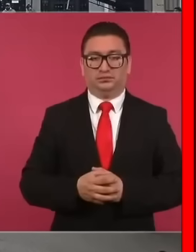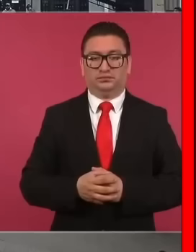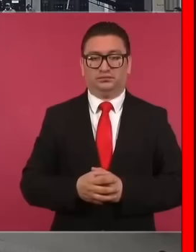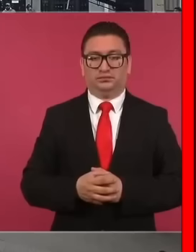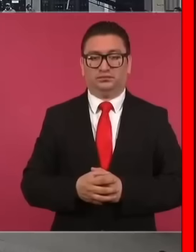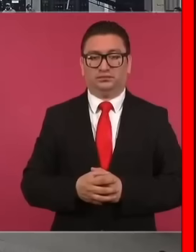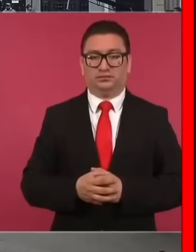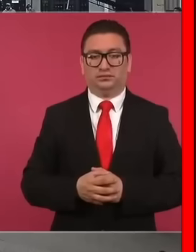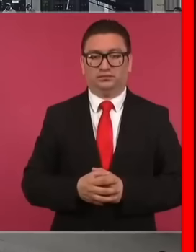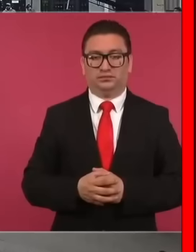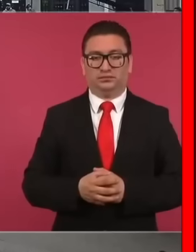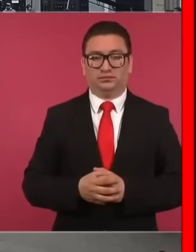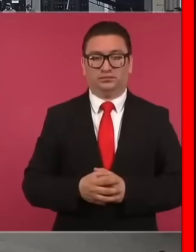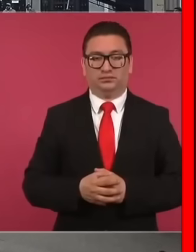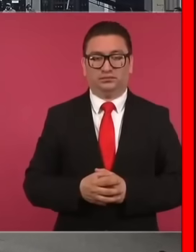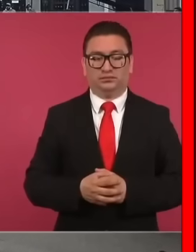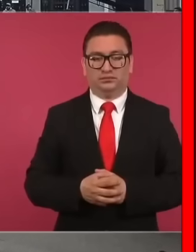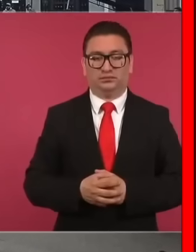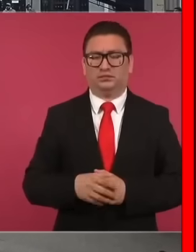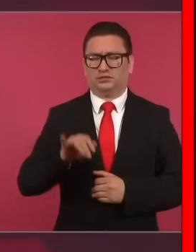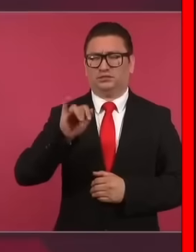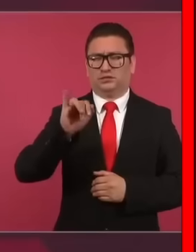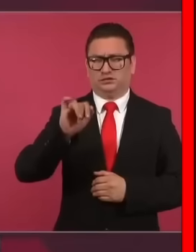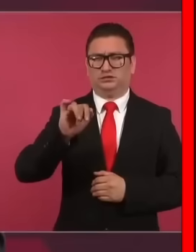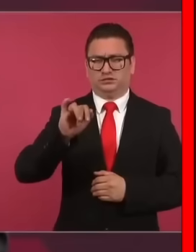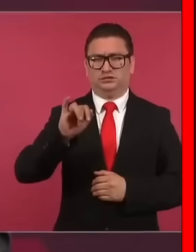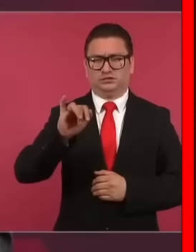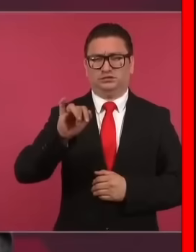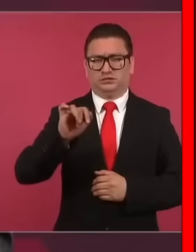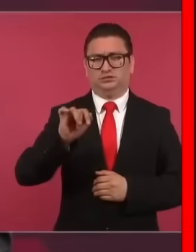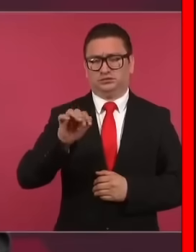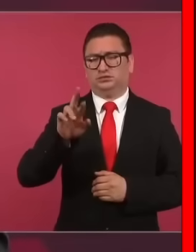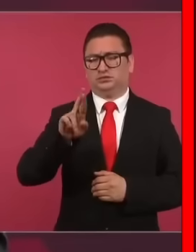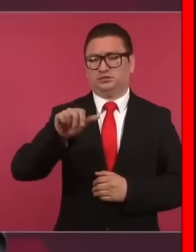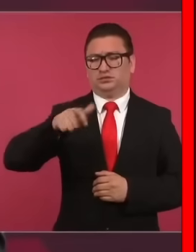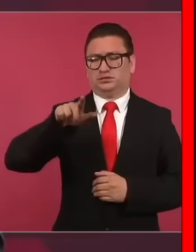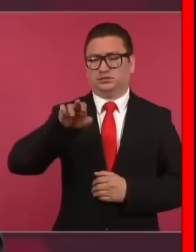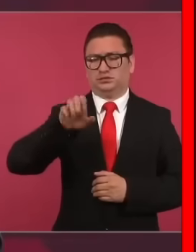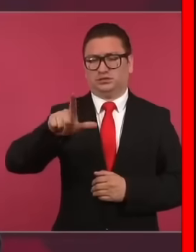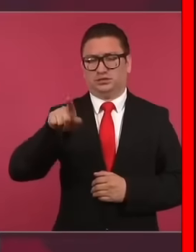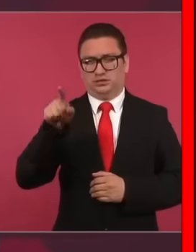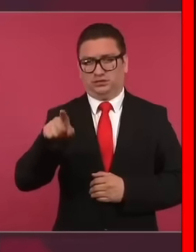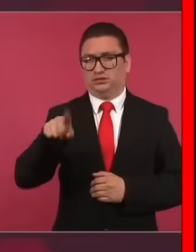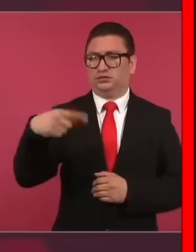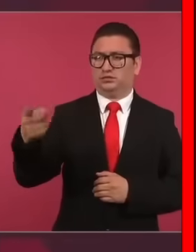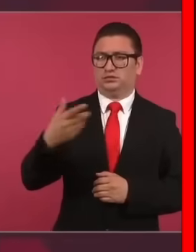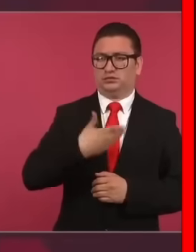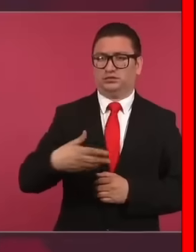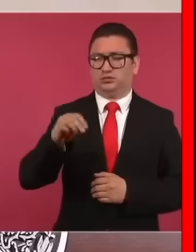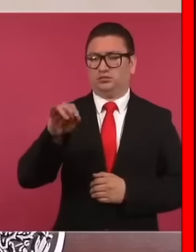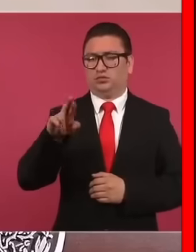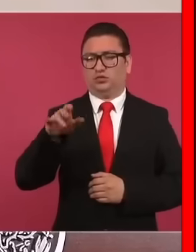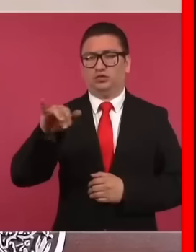año que está Modi. Sí, sí, sí. Raquel y el presidente Modi